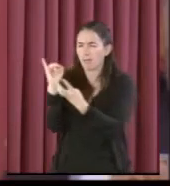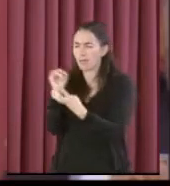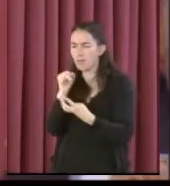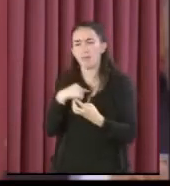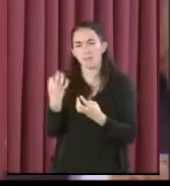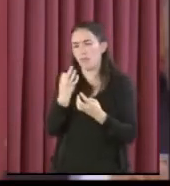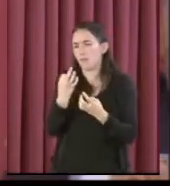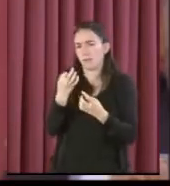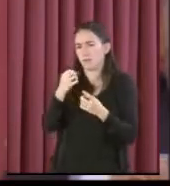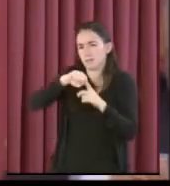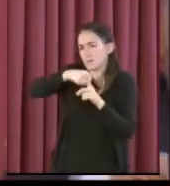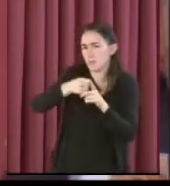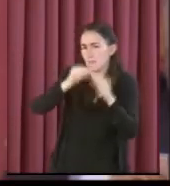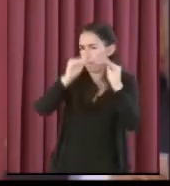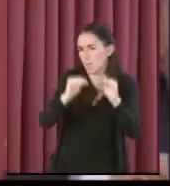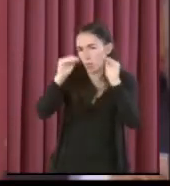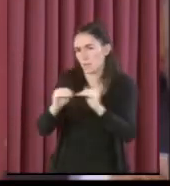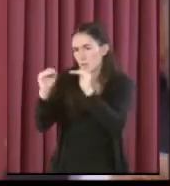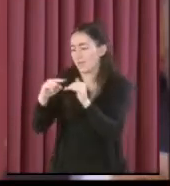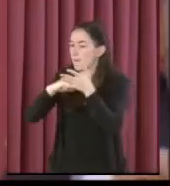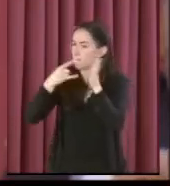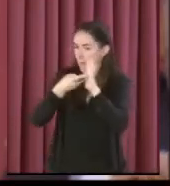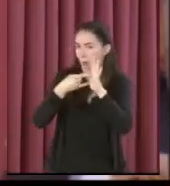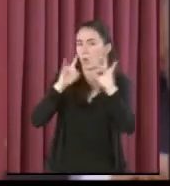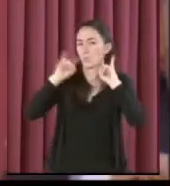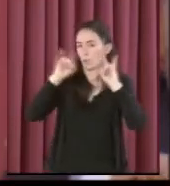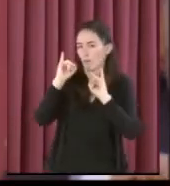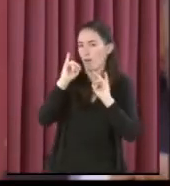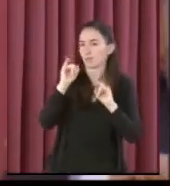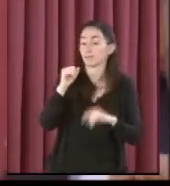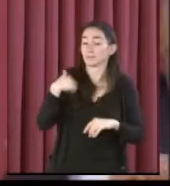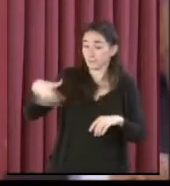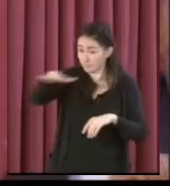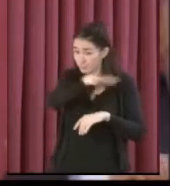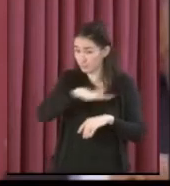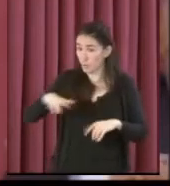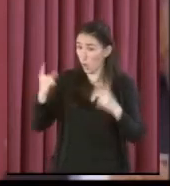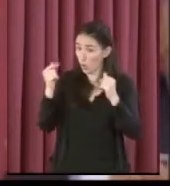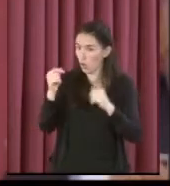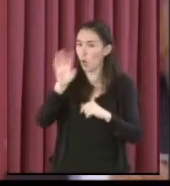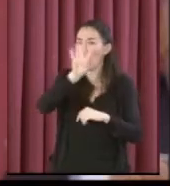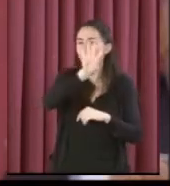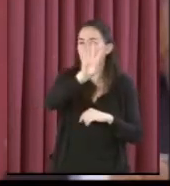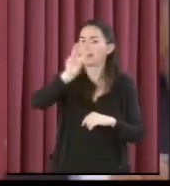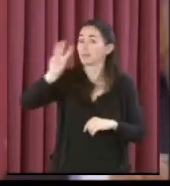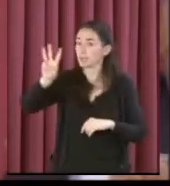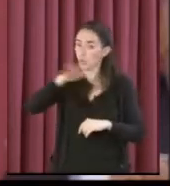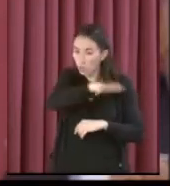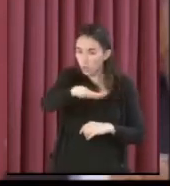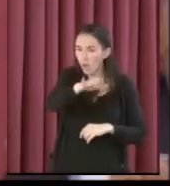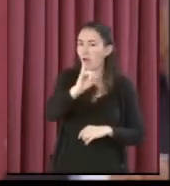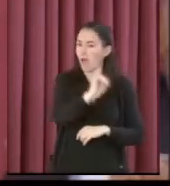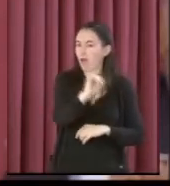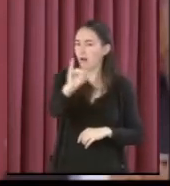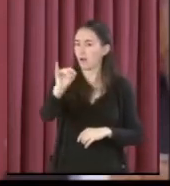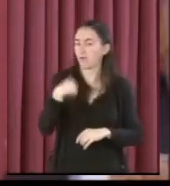elaboración del mapa de ruidos y que se ha determinado 43 áreas de la ciudad en las que se debe trabajar de manera individual.